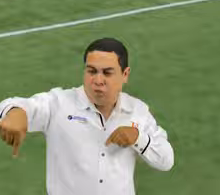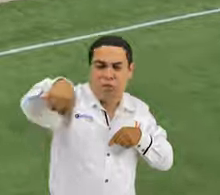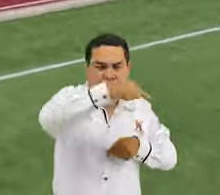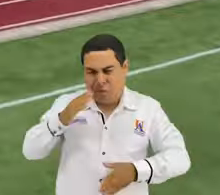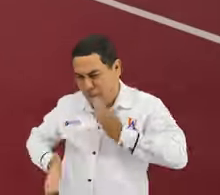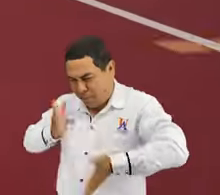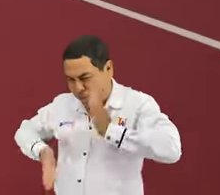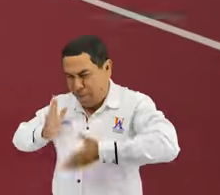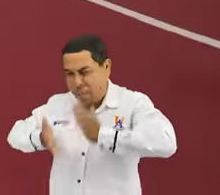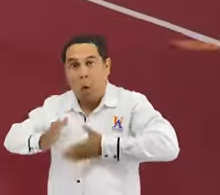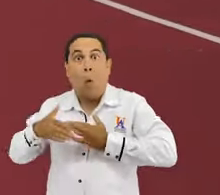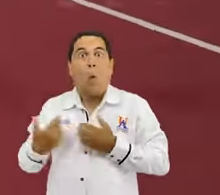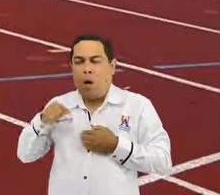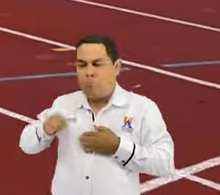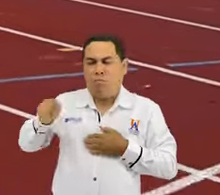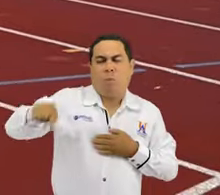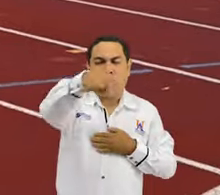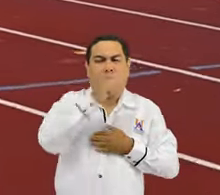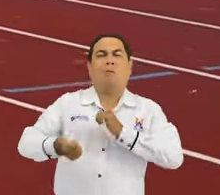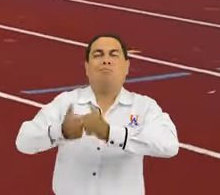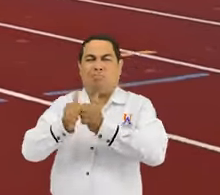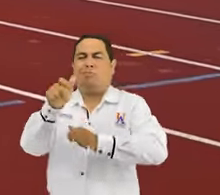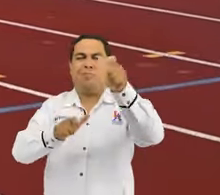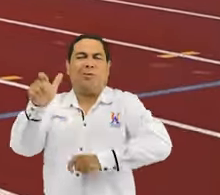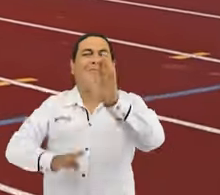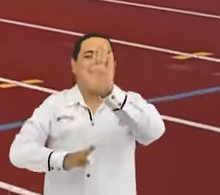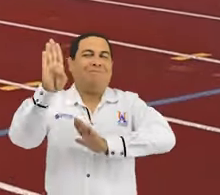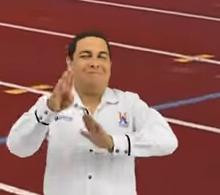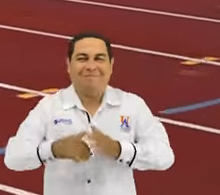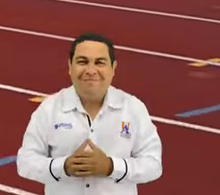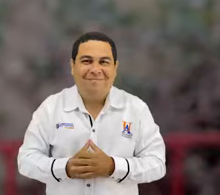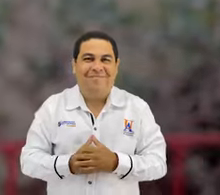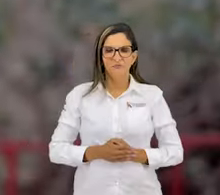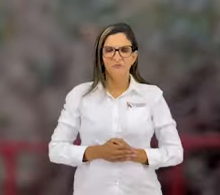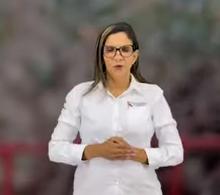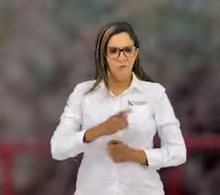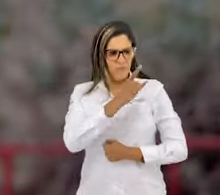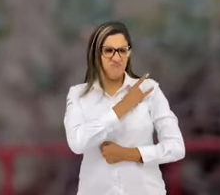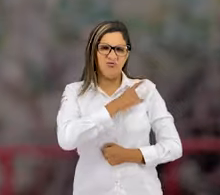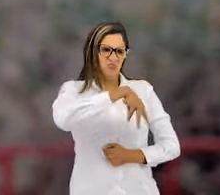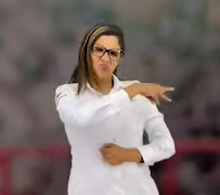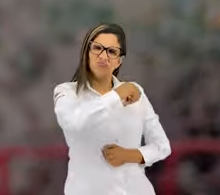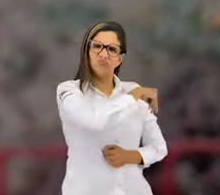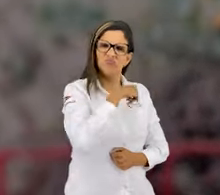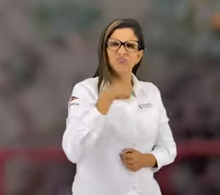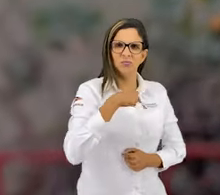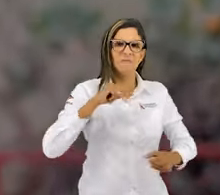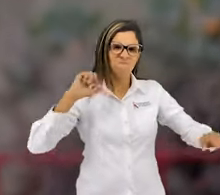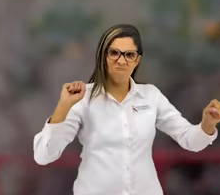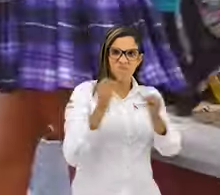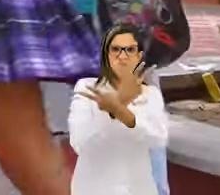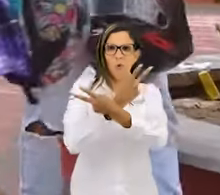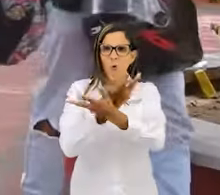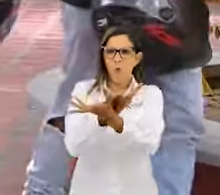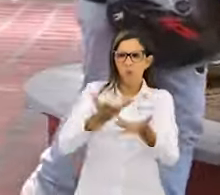pista atlética que permiten el desarrollo de las competencias de nuestros deportistas. Buscamos ser una institución de educación